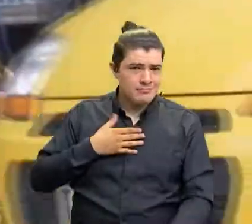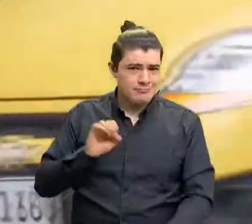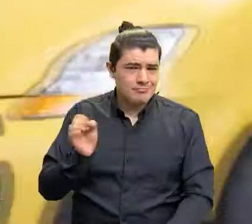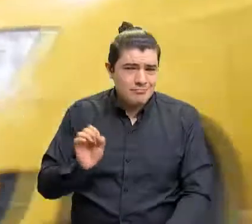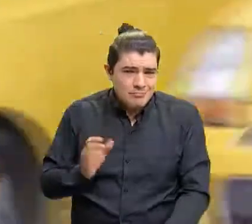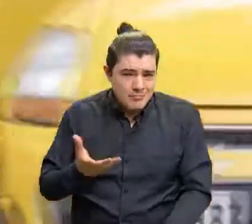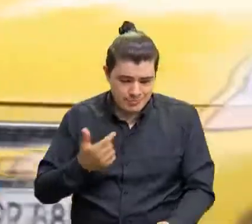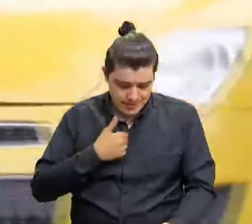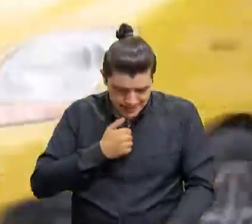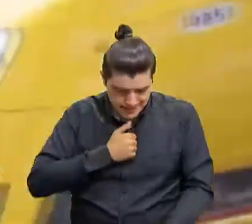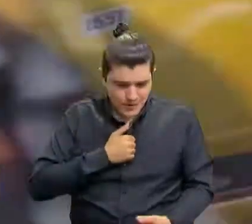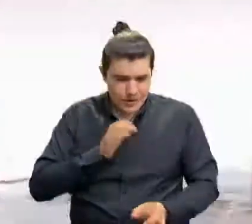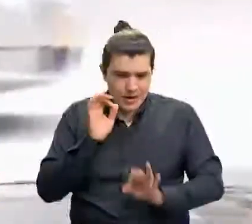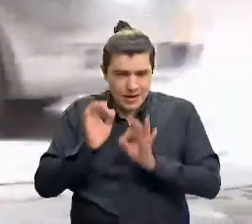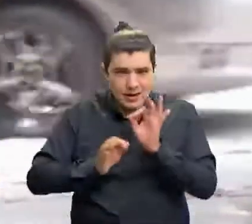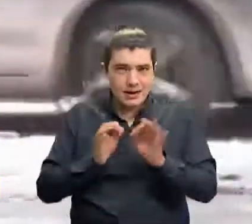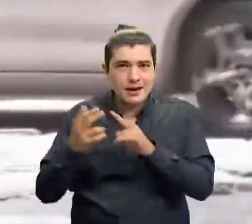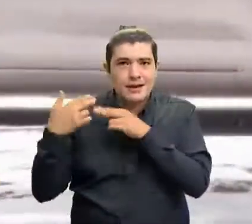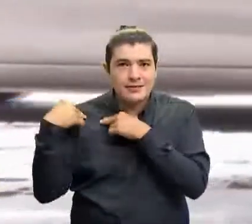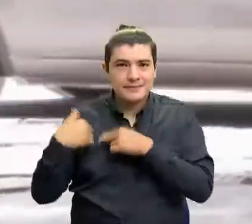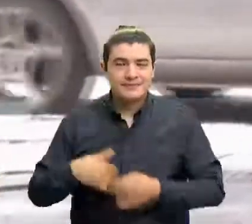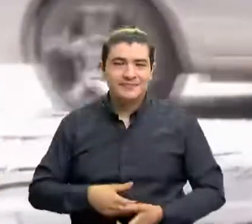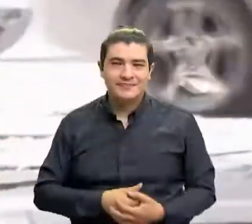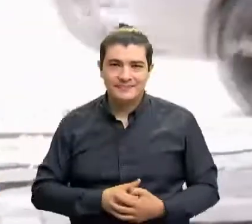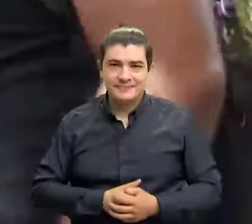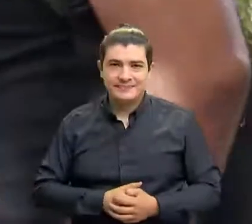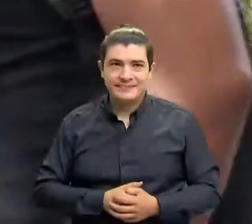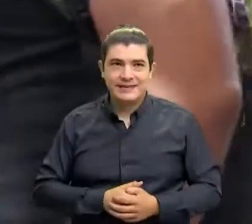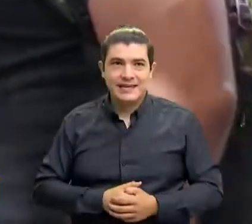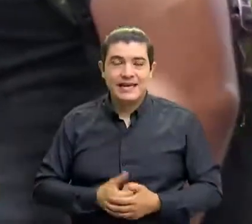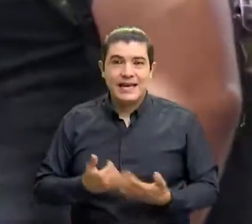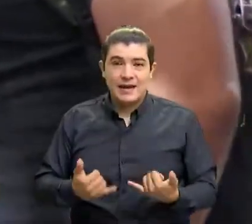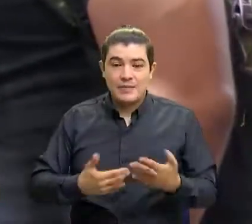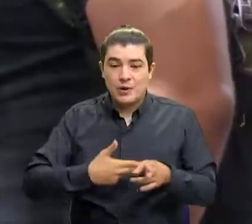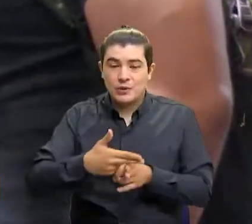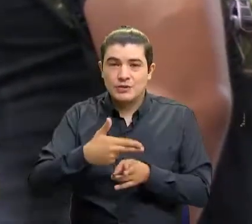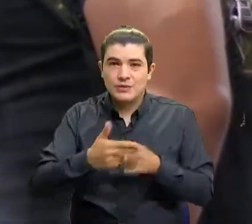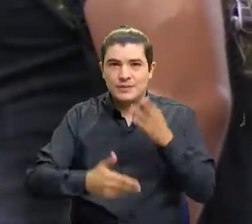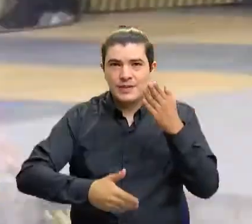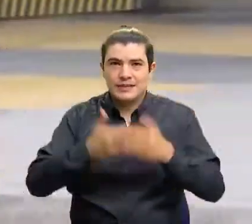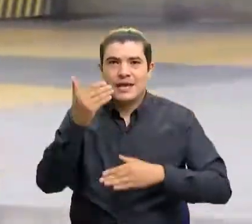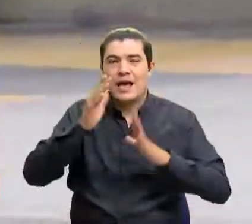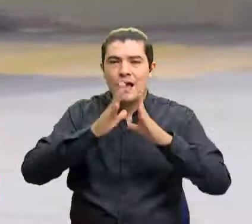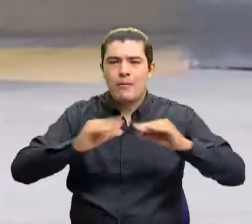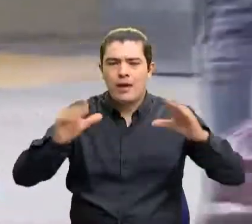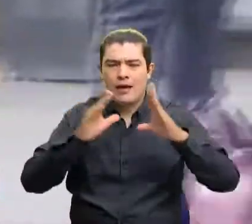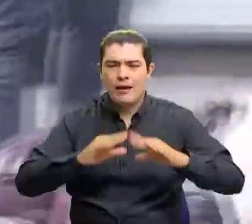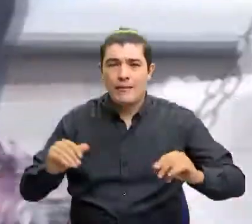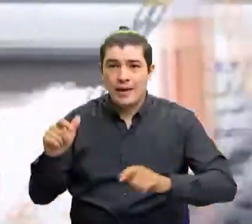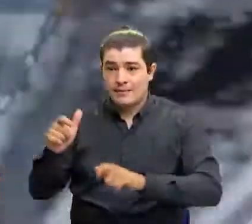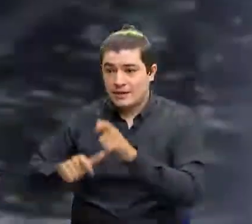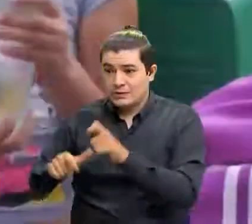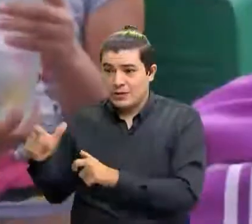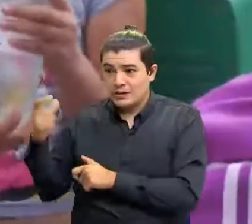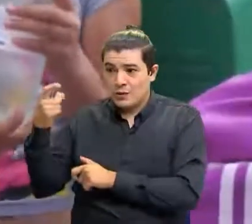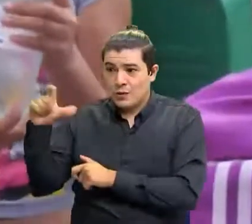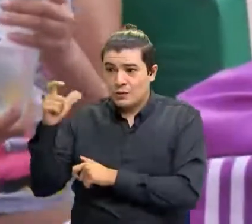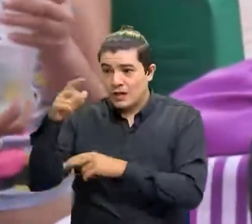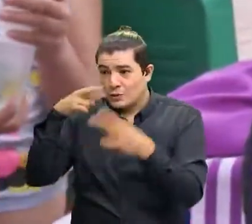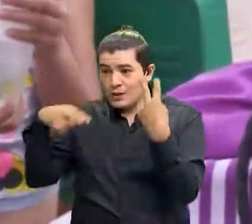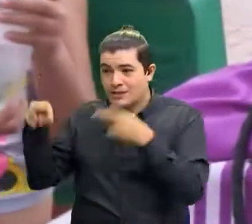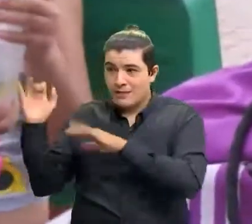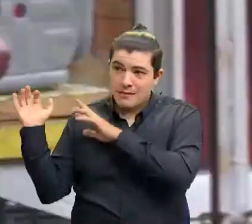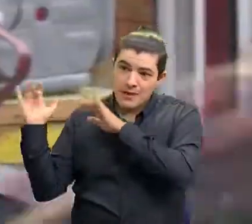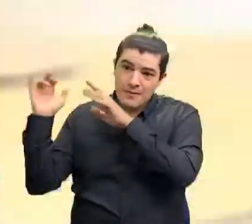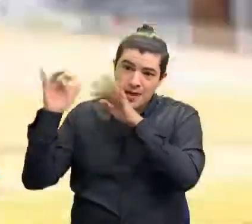inicia la época navideña y el centro de cúcuta principalmente ya empieza a recibir muchos más visitantes en medio de una